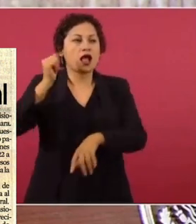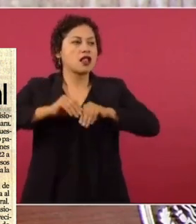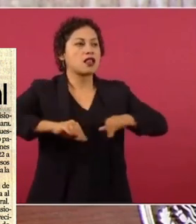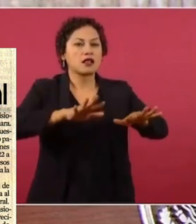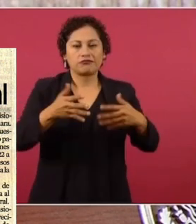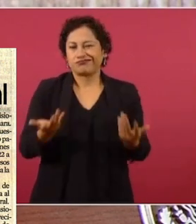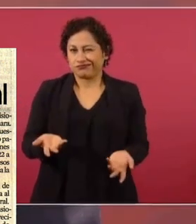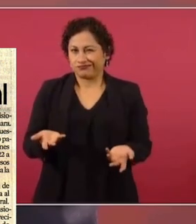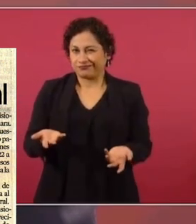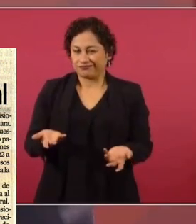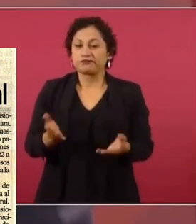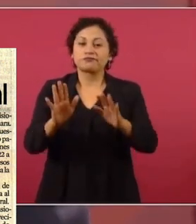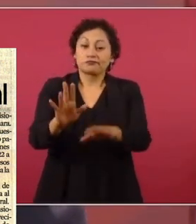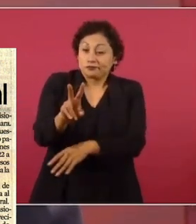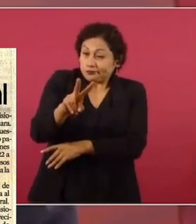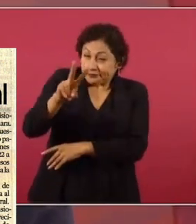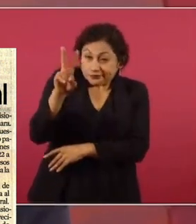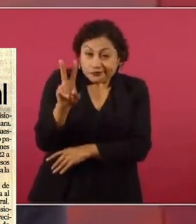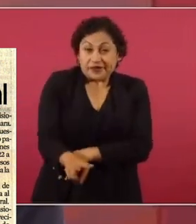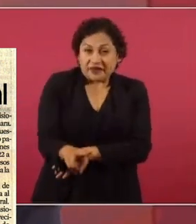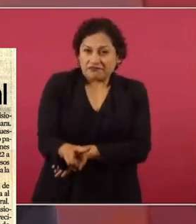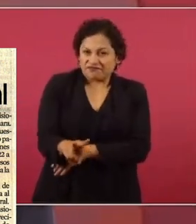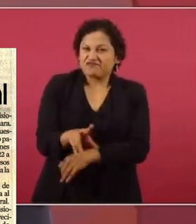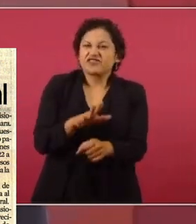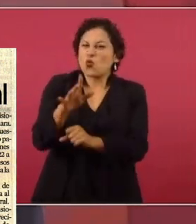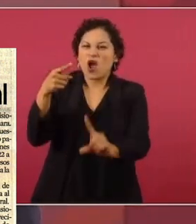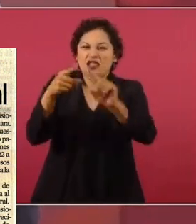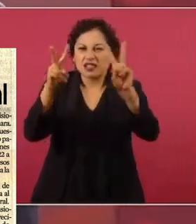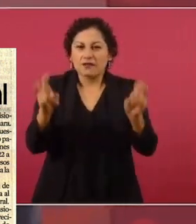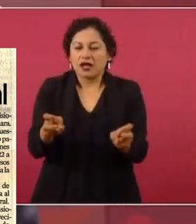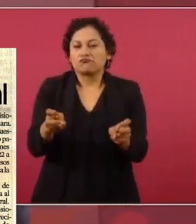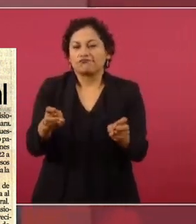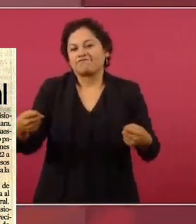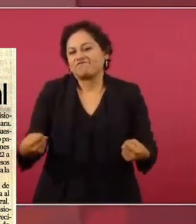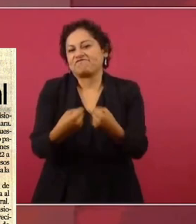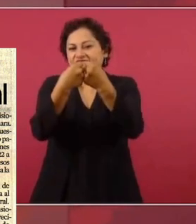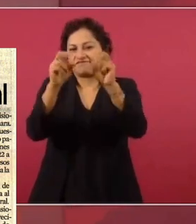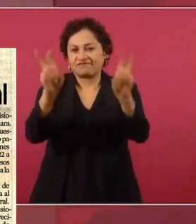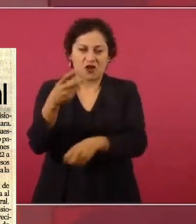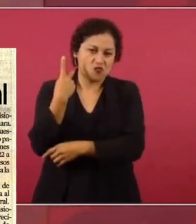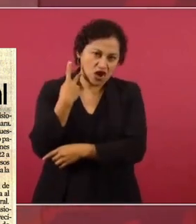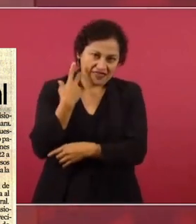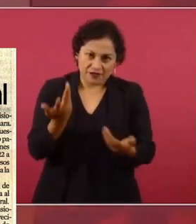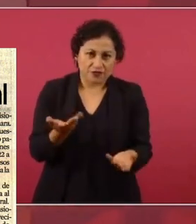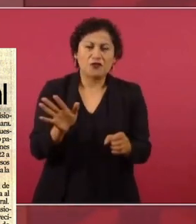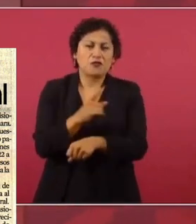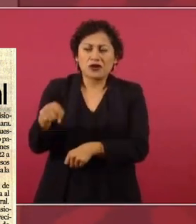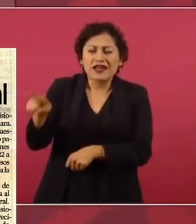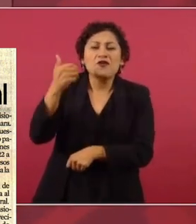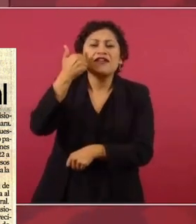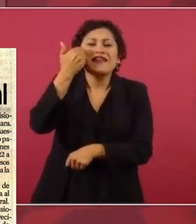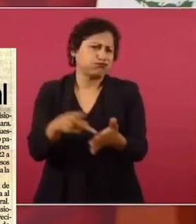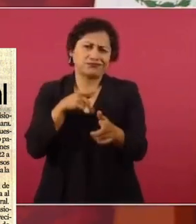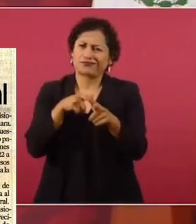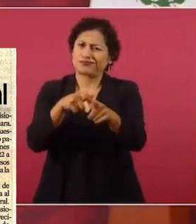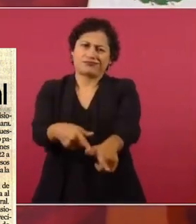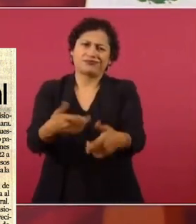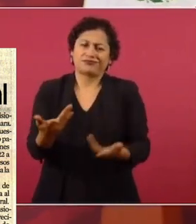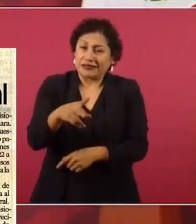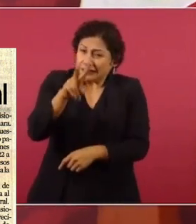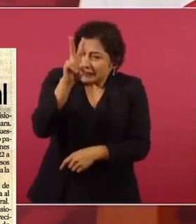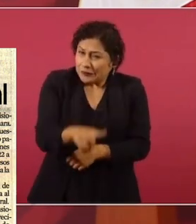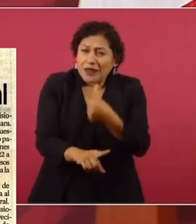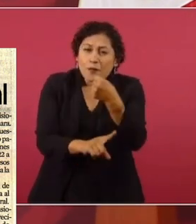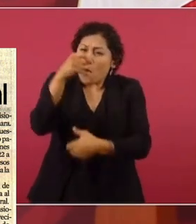el fondo es una lucha política porque ellos quieren que continúe el mismo régimen de corrupción. Lo que está en el